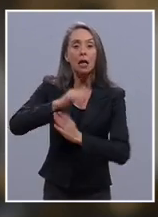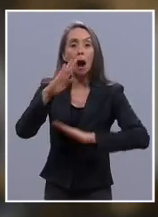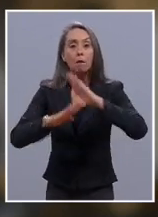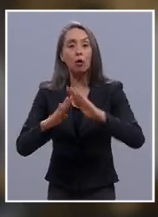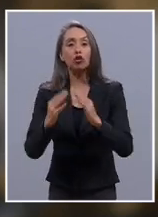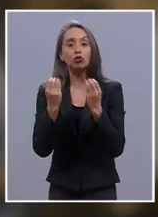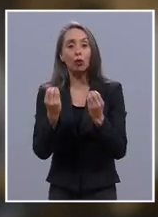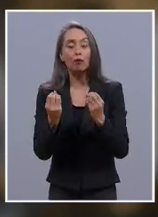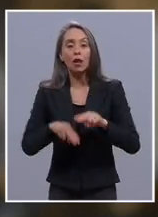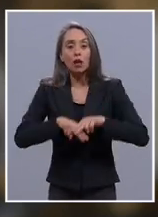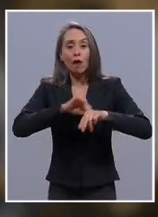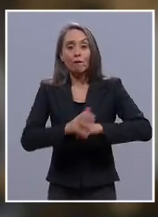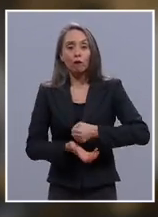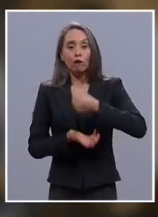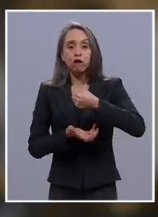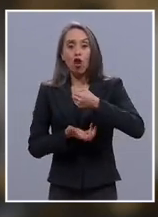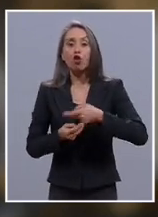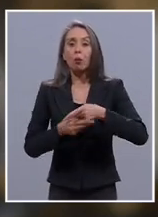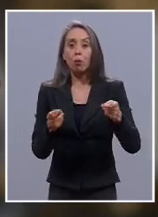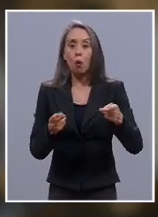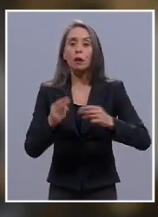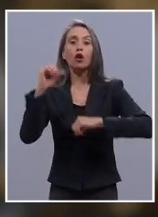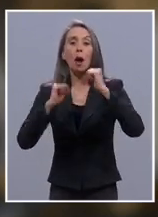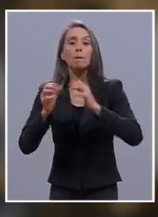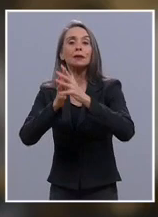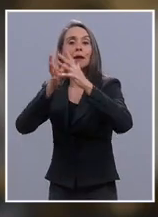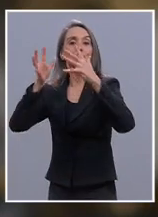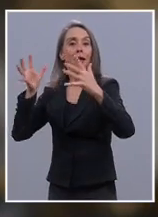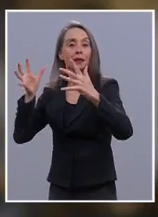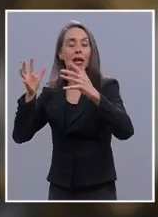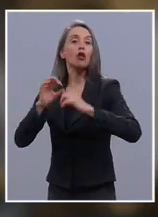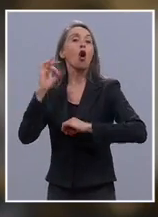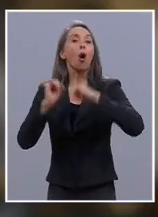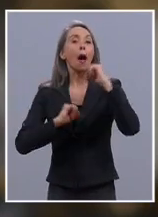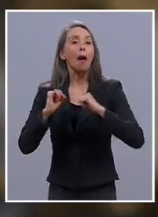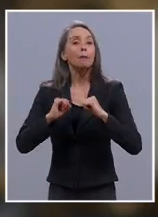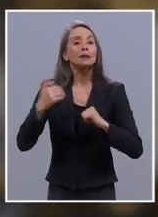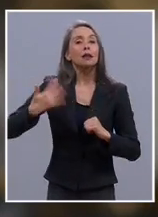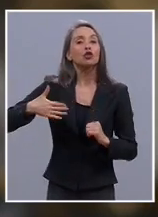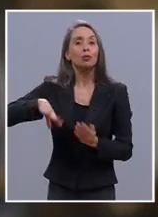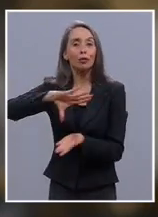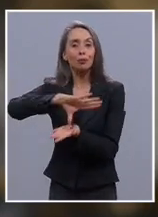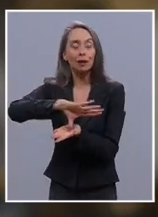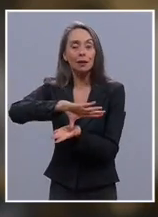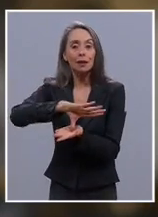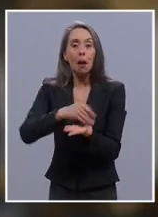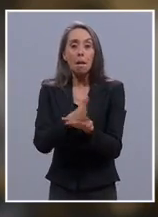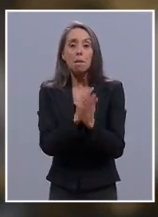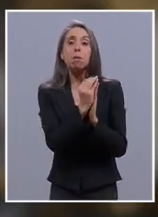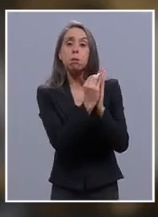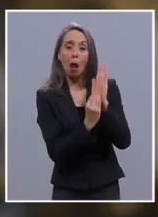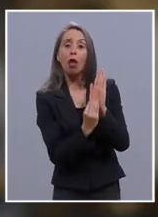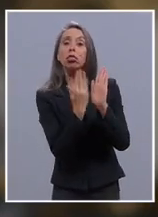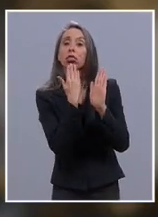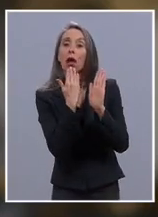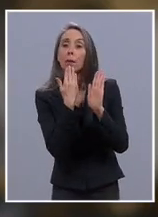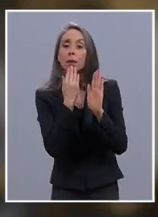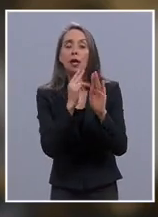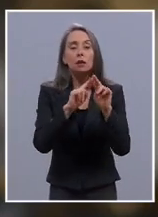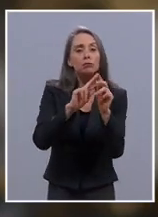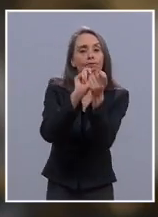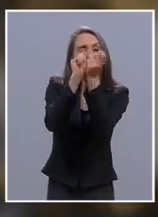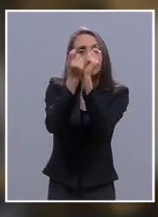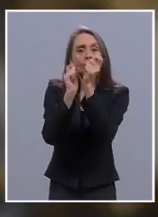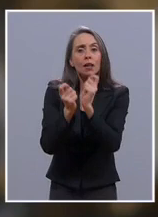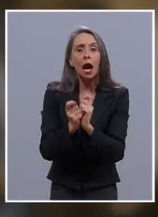adecuada de los recursos públicos para empresas de mayor tamaño o empresas estratégicas el plan también incorpora adecuaciones